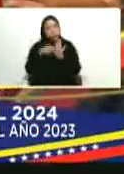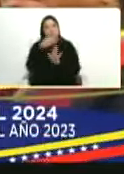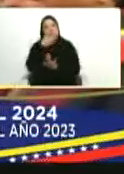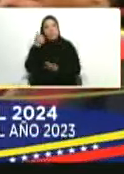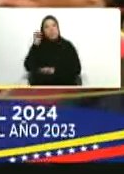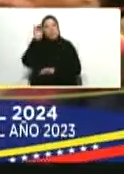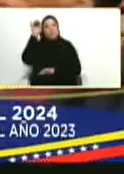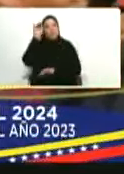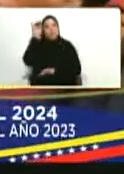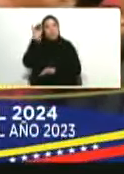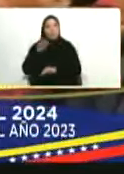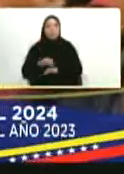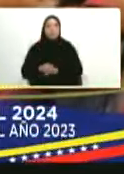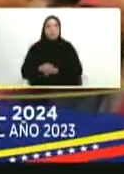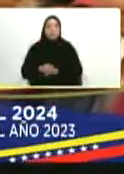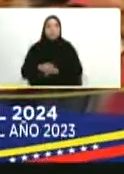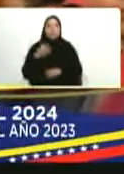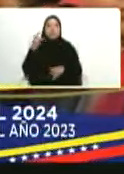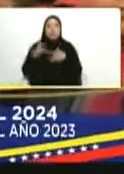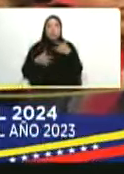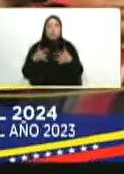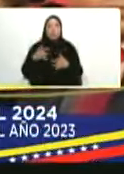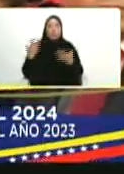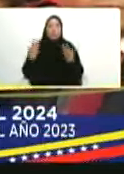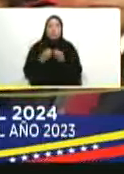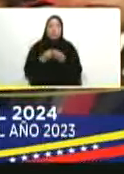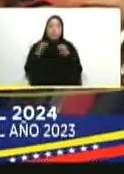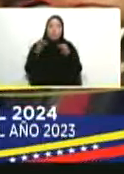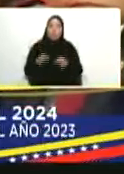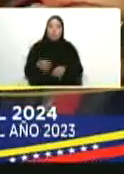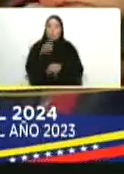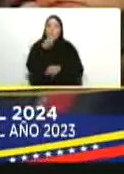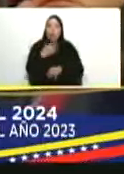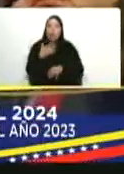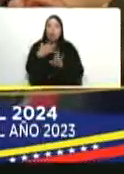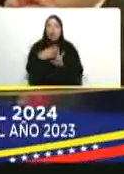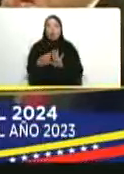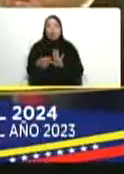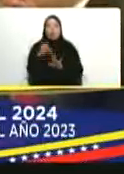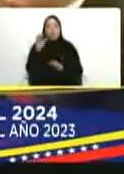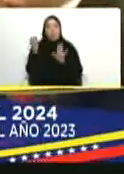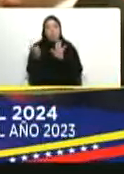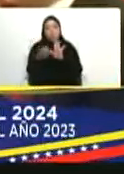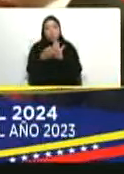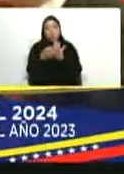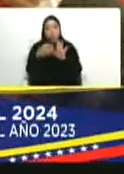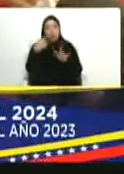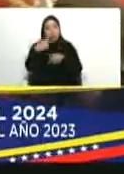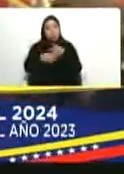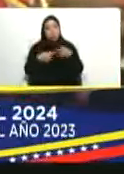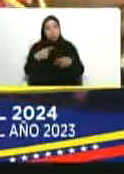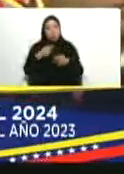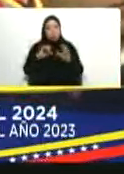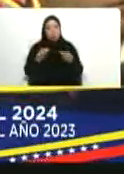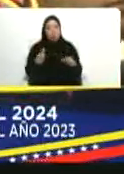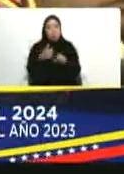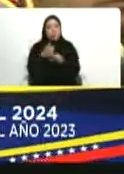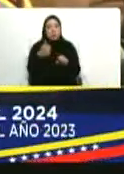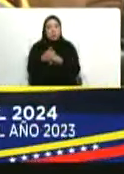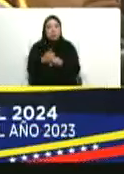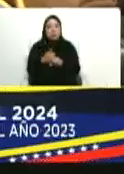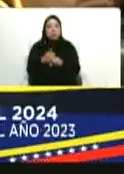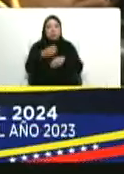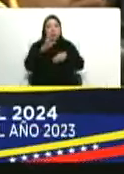futuro. En este sentido, considero acertado erigir como símbolo del periodo judicial que iniciamos la